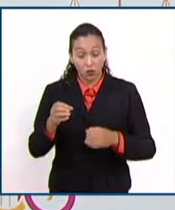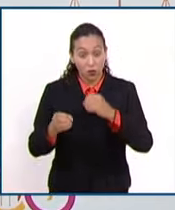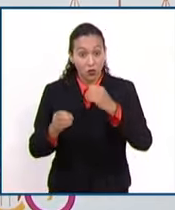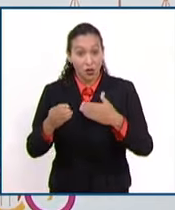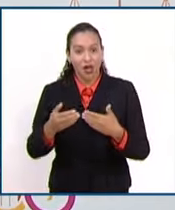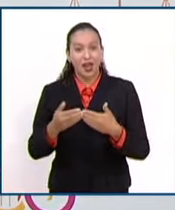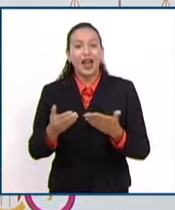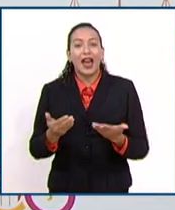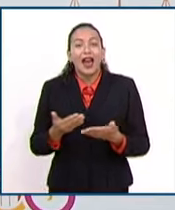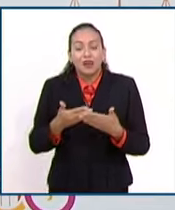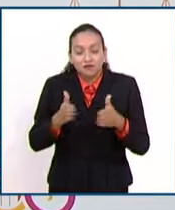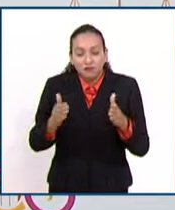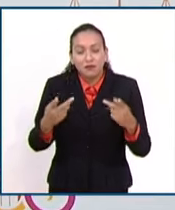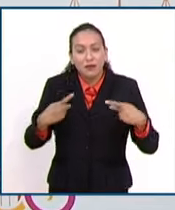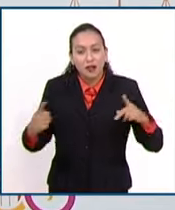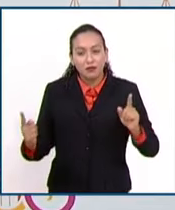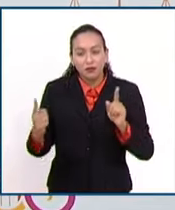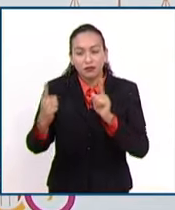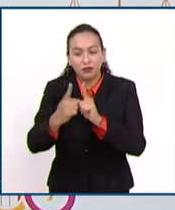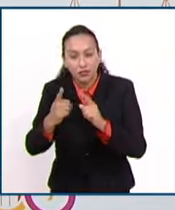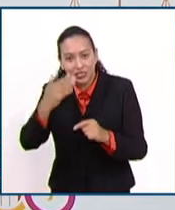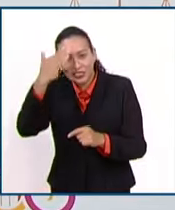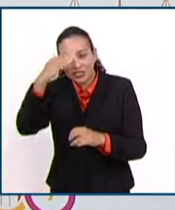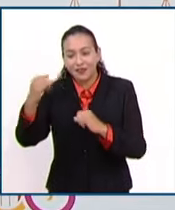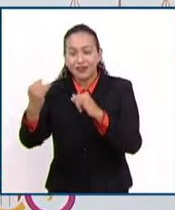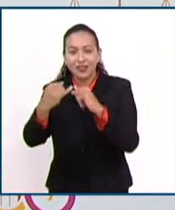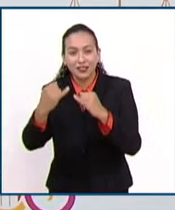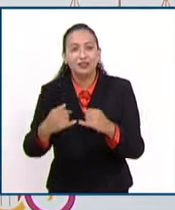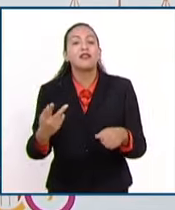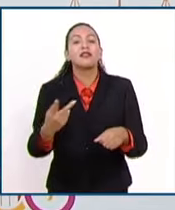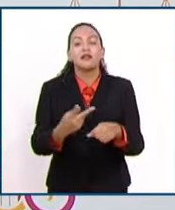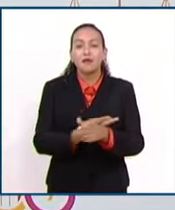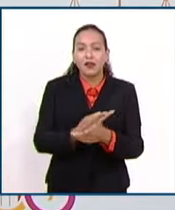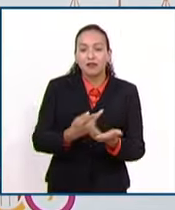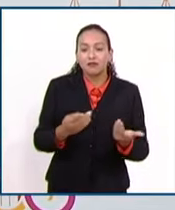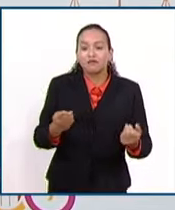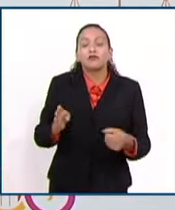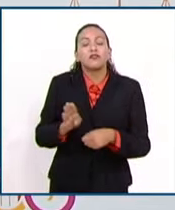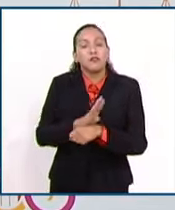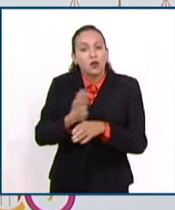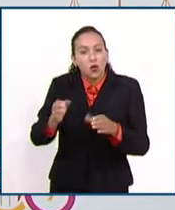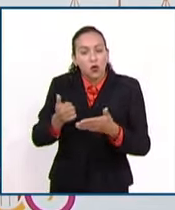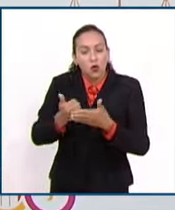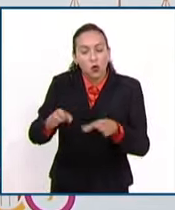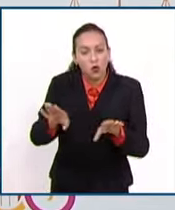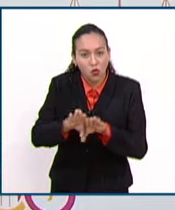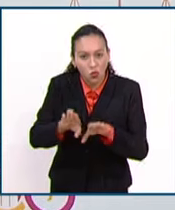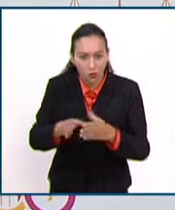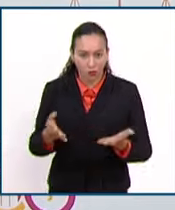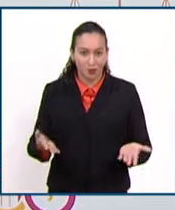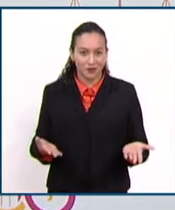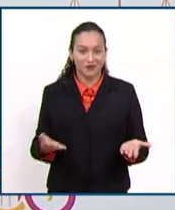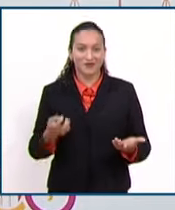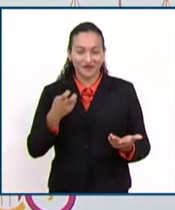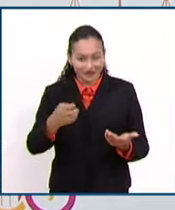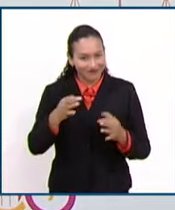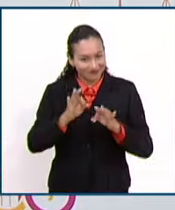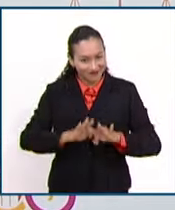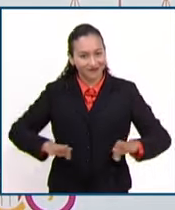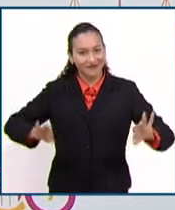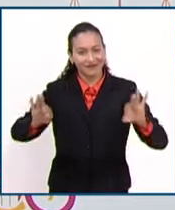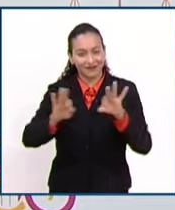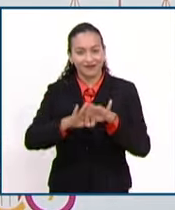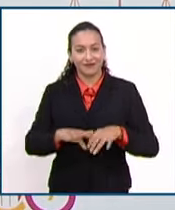puertas y escuche a los distintos sectores, a las personas tanto de la sociedad llamada sociedad civil, pero también